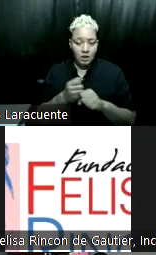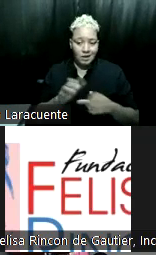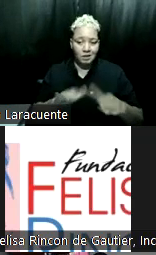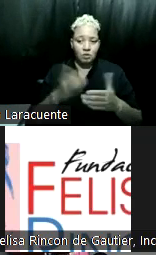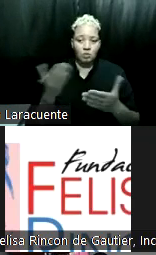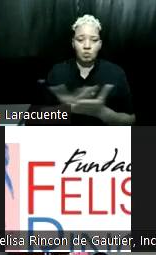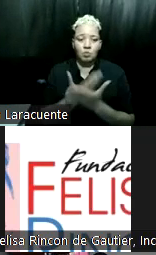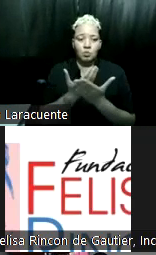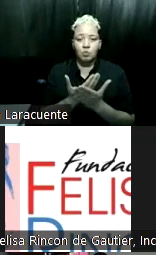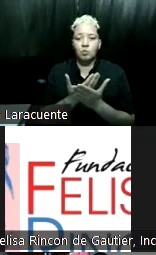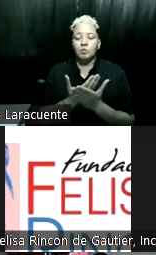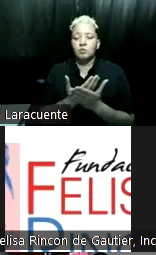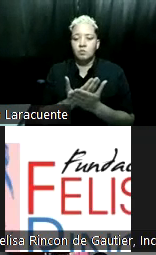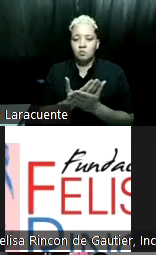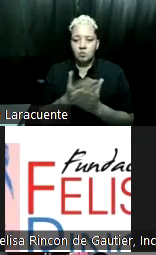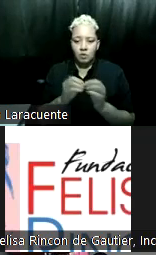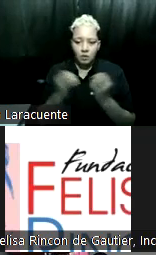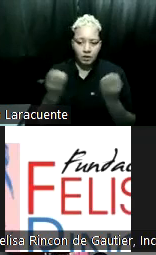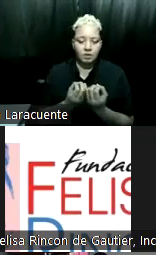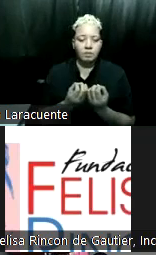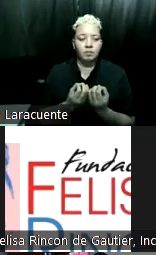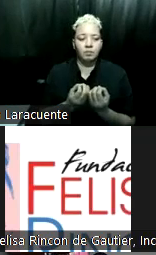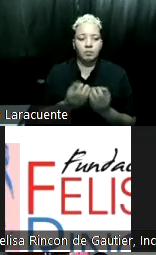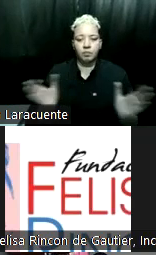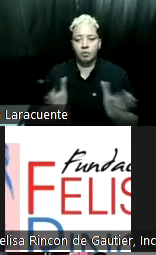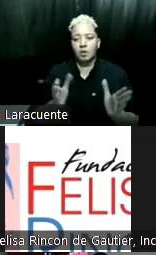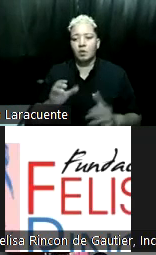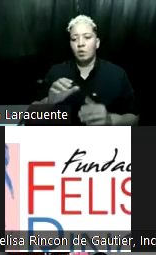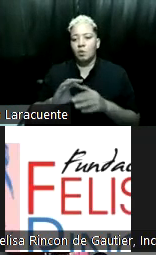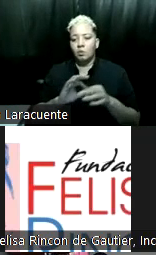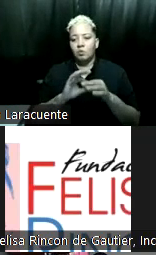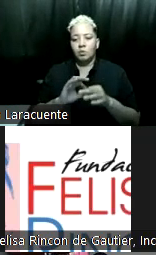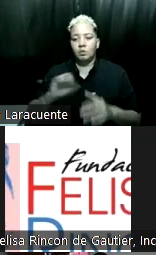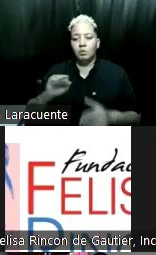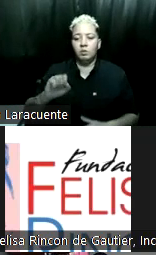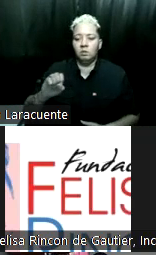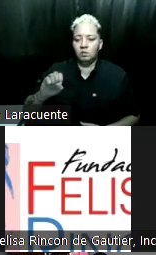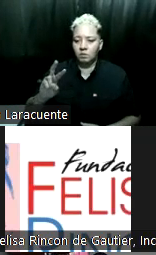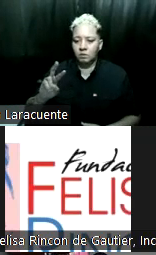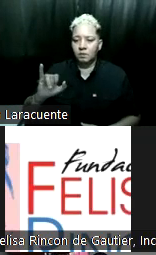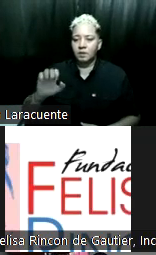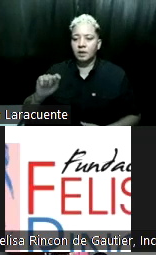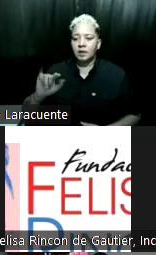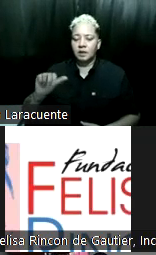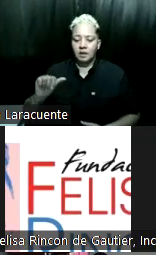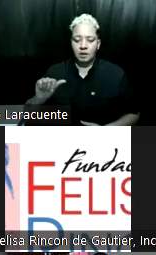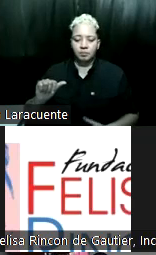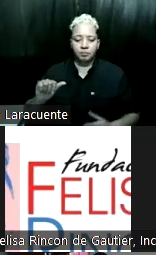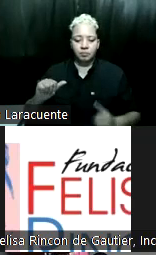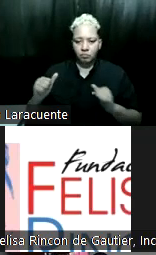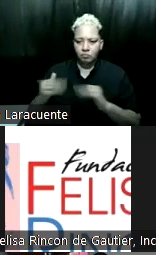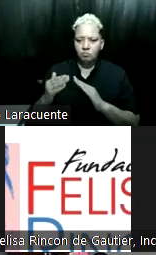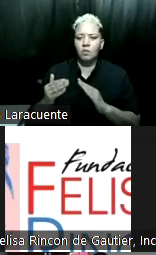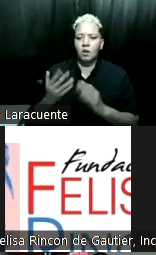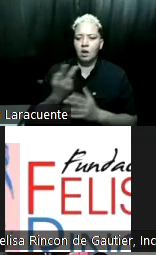orden, donde los impulsos expansionistas de la Unión Soviética crearon un clima de confrontación y recelo entre las